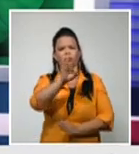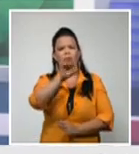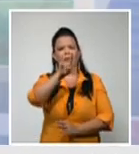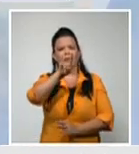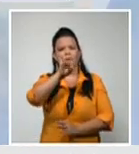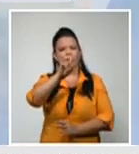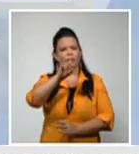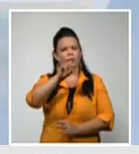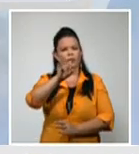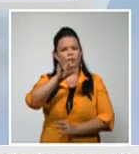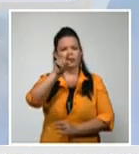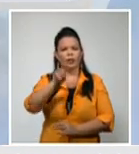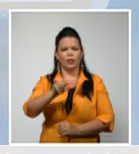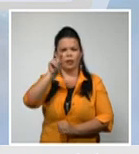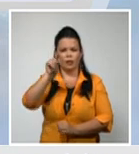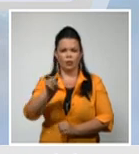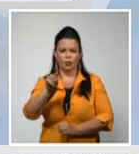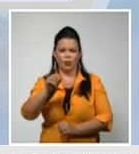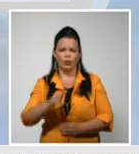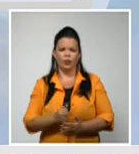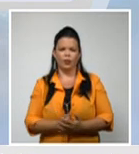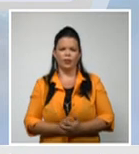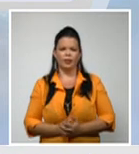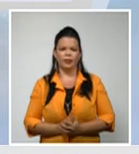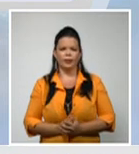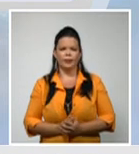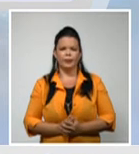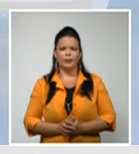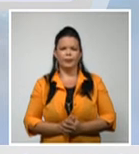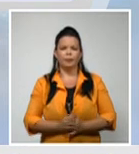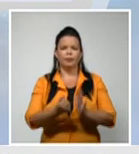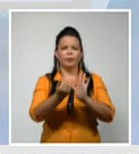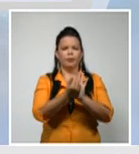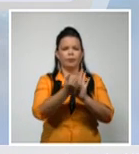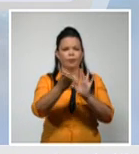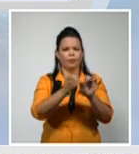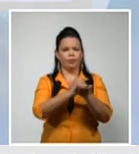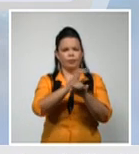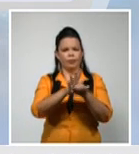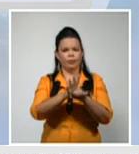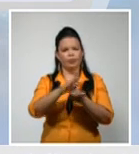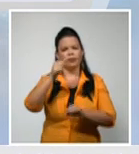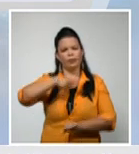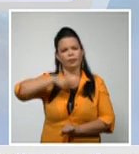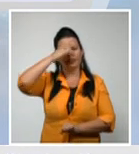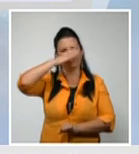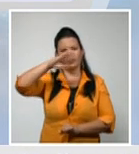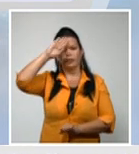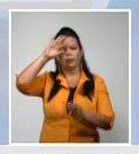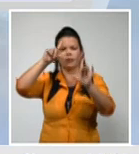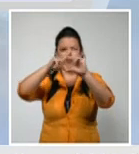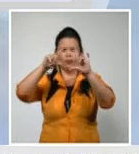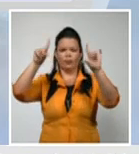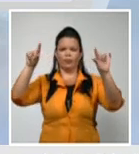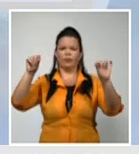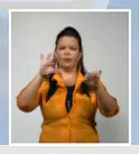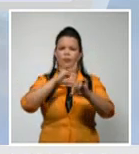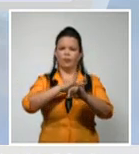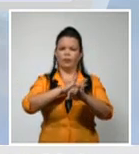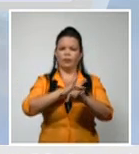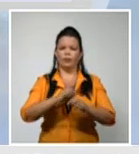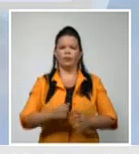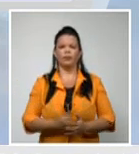46.896 pacientes que se han diagnosticado en nuestro país con la COVID-19,